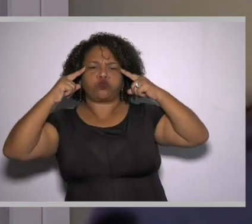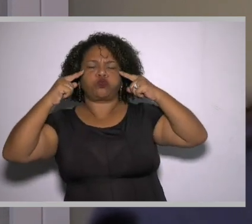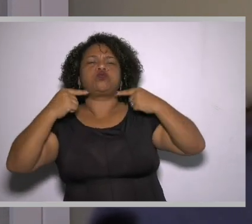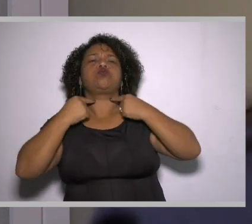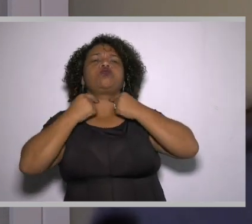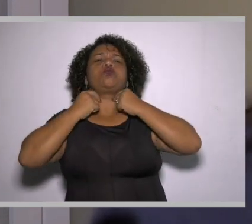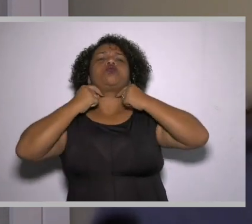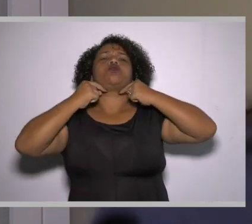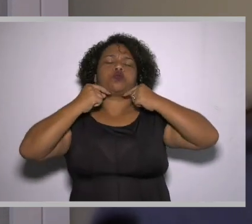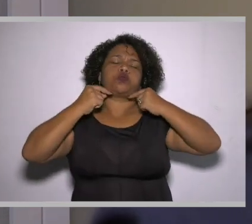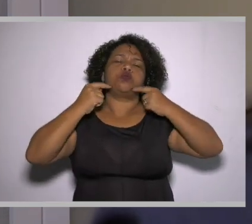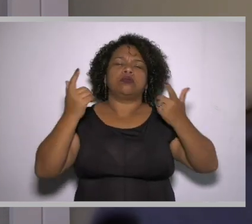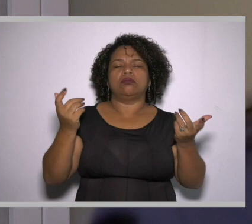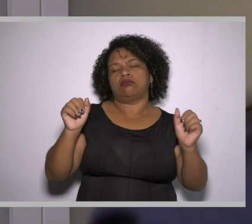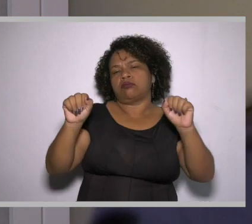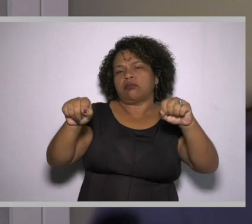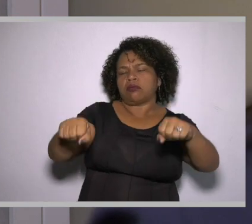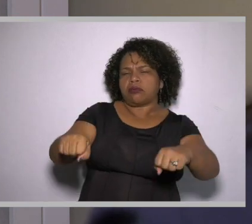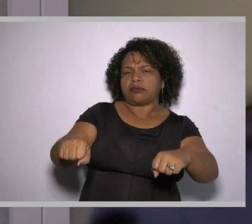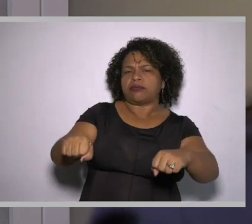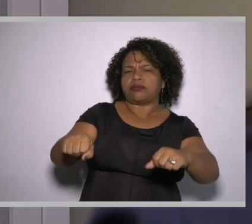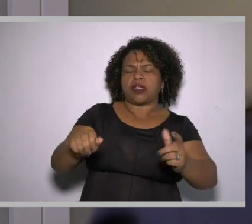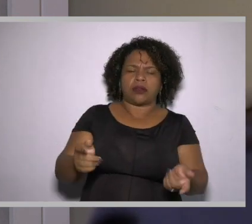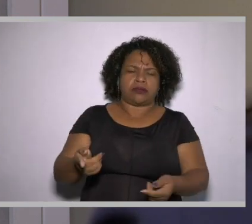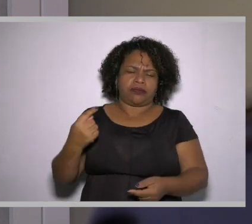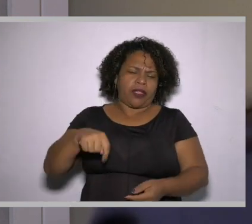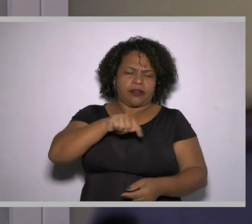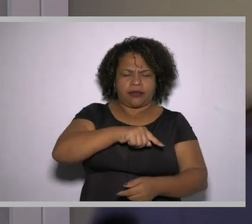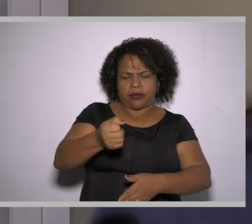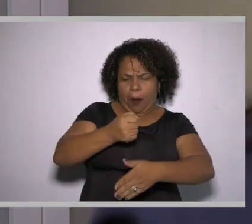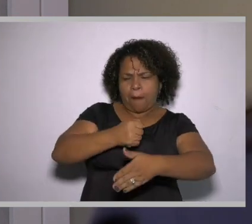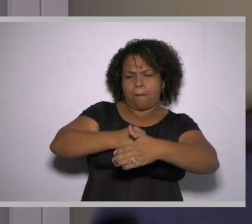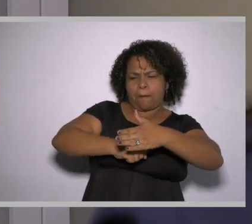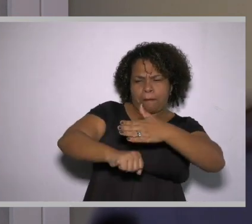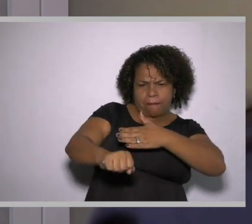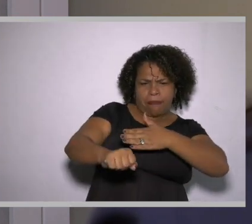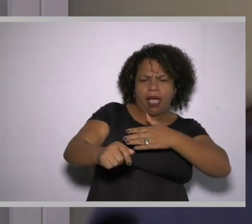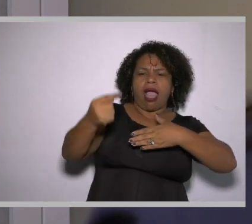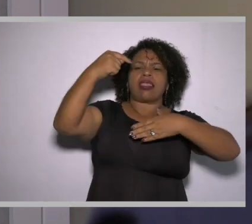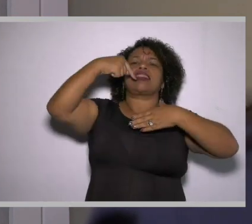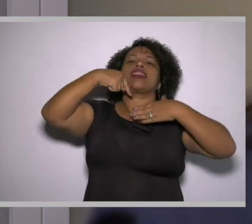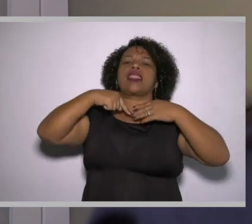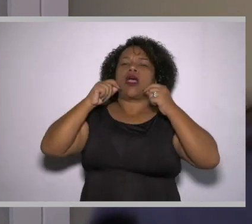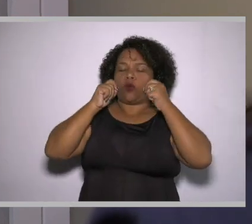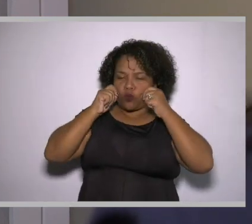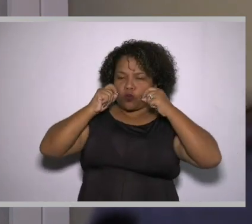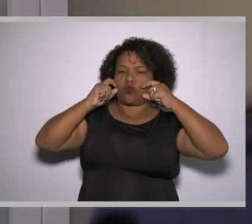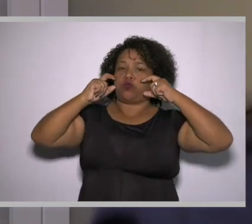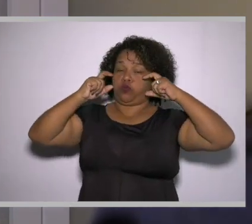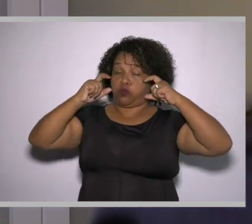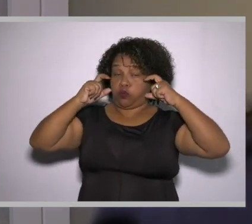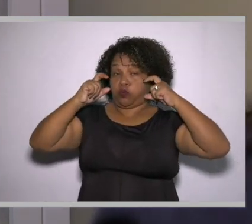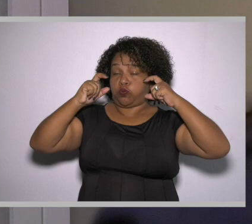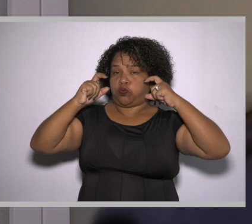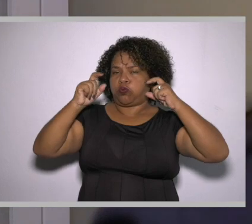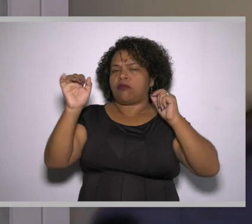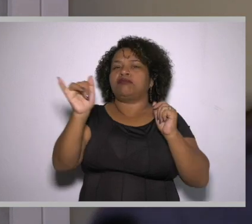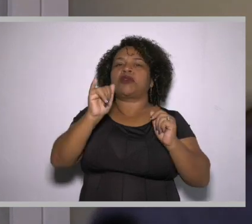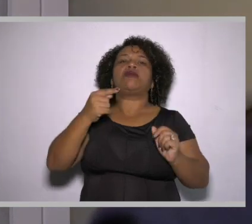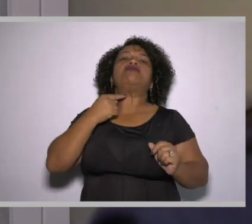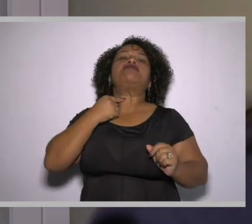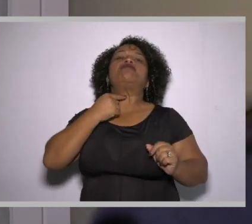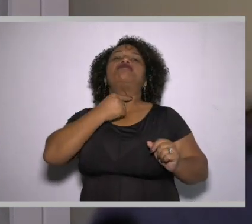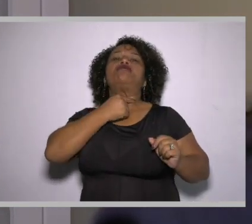todos nosotros nacemos tenemos adenoides, igual como cuando nacemos tenemos las amígdalas de la boca. Esas son condiciones normales en las